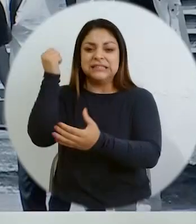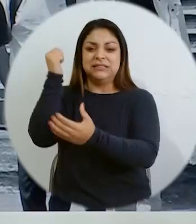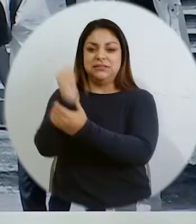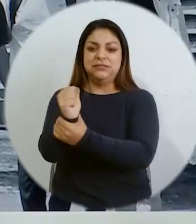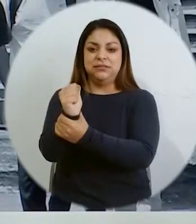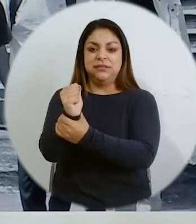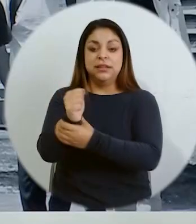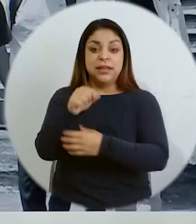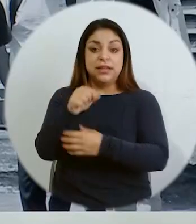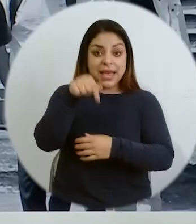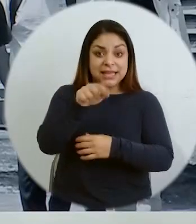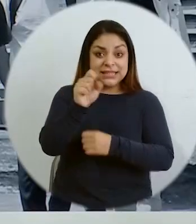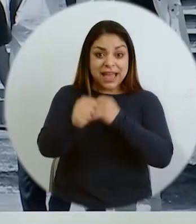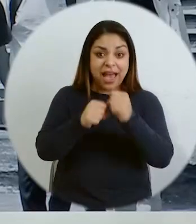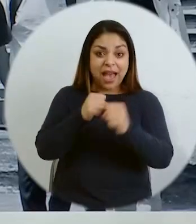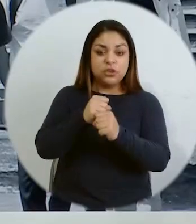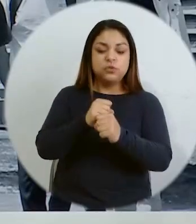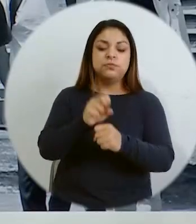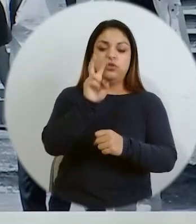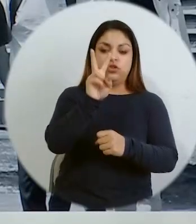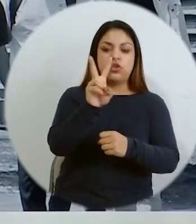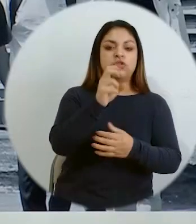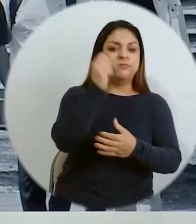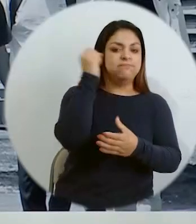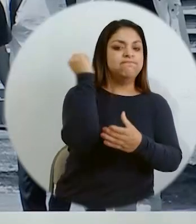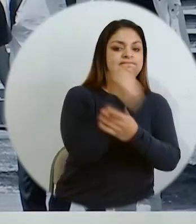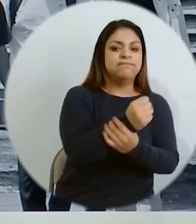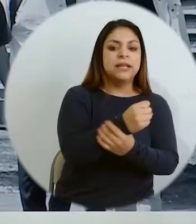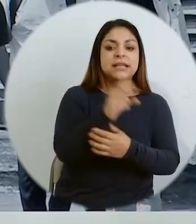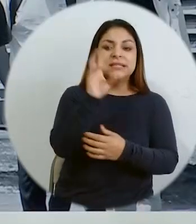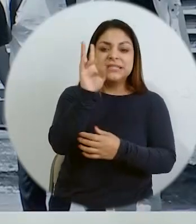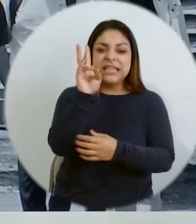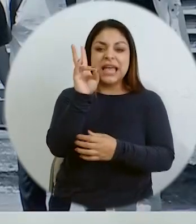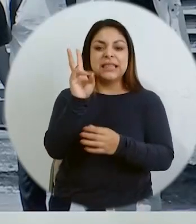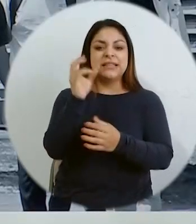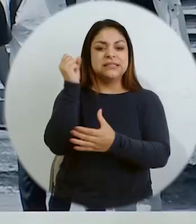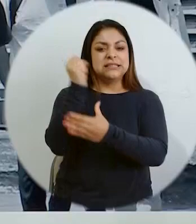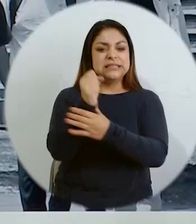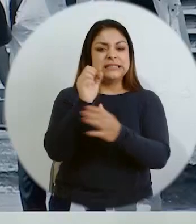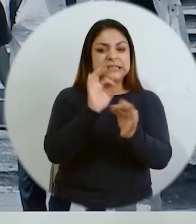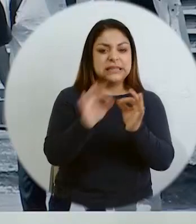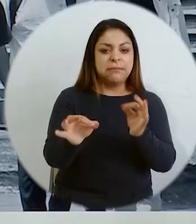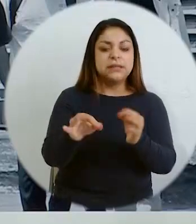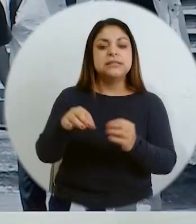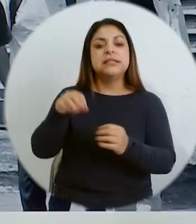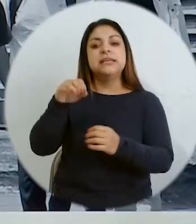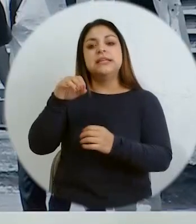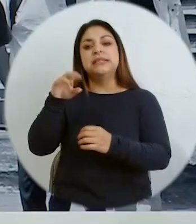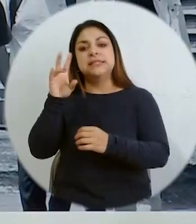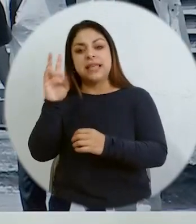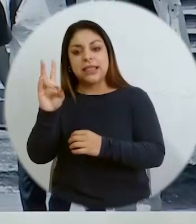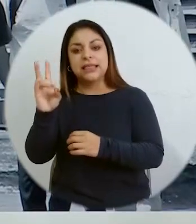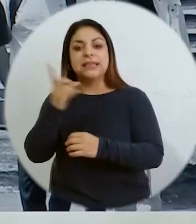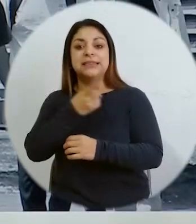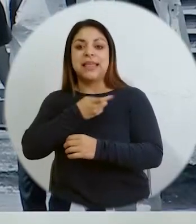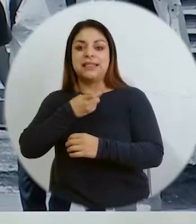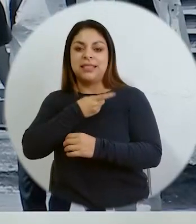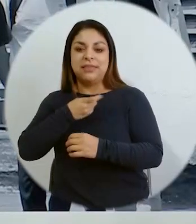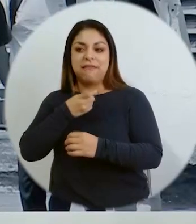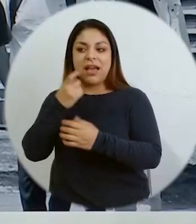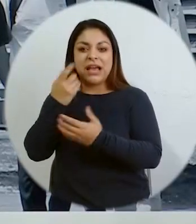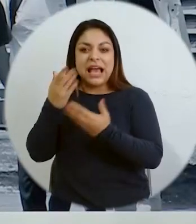homicidio. Este año, ya para el primer trimestre, llevamos 2 homicidios calificados, 7 homicidios simples y 13 tentativas de